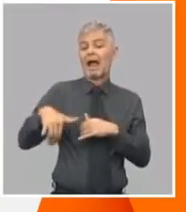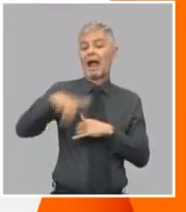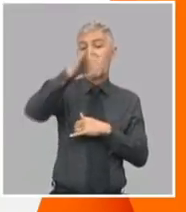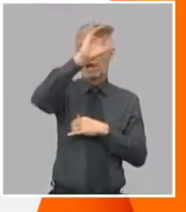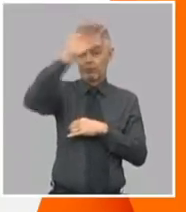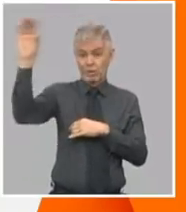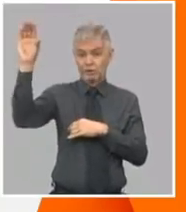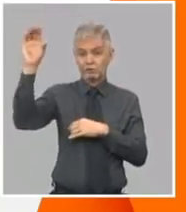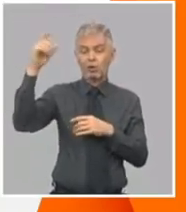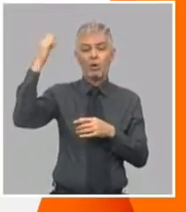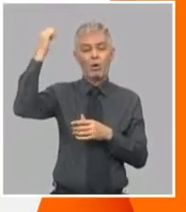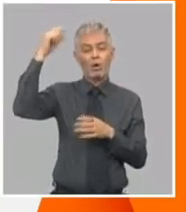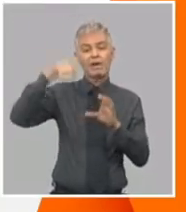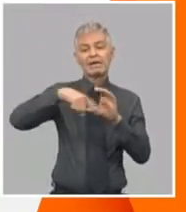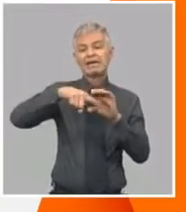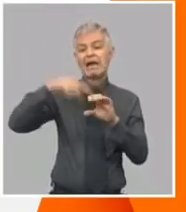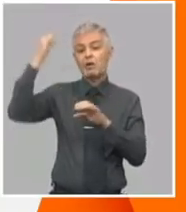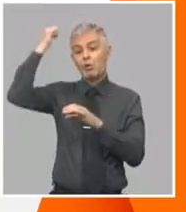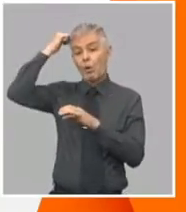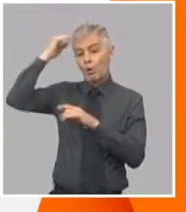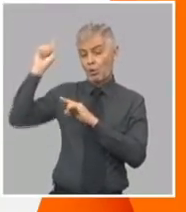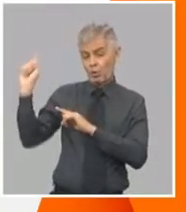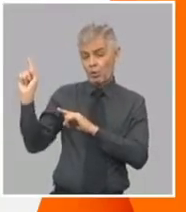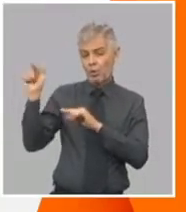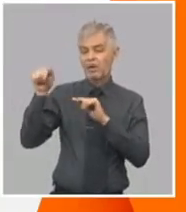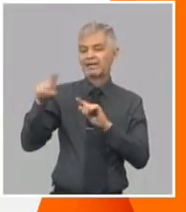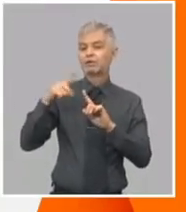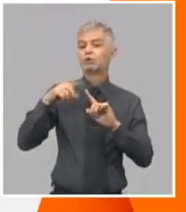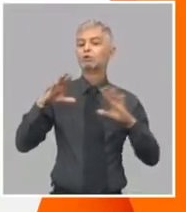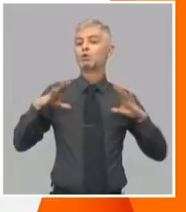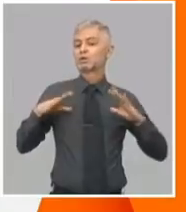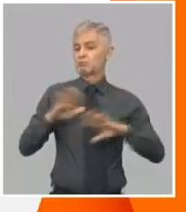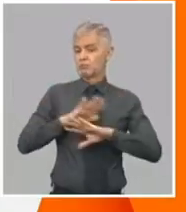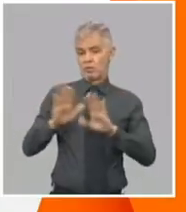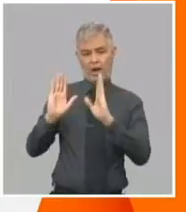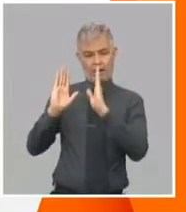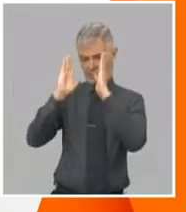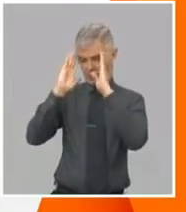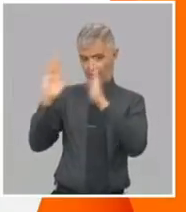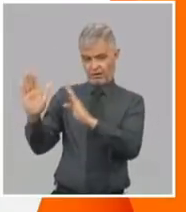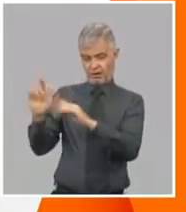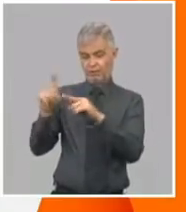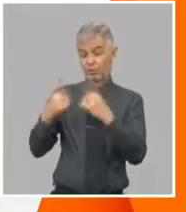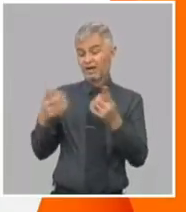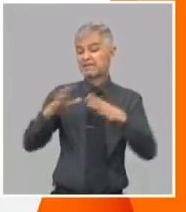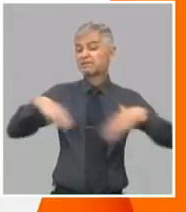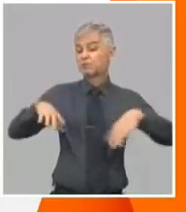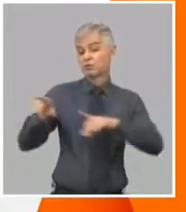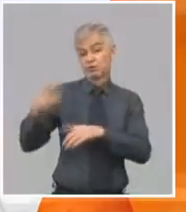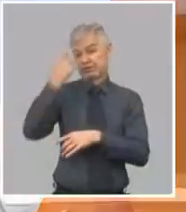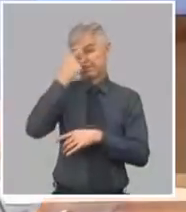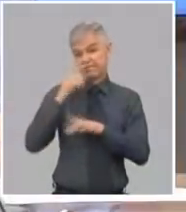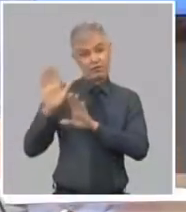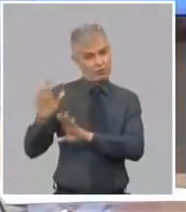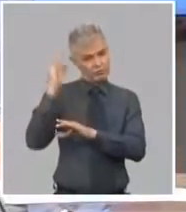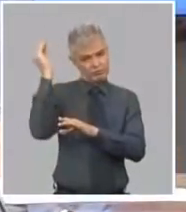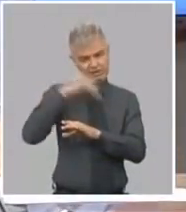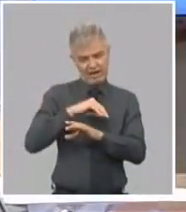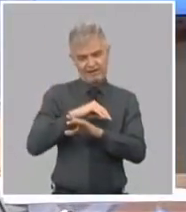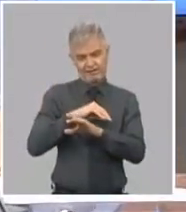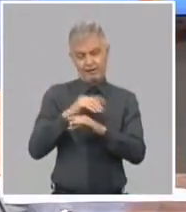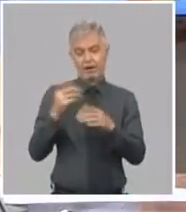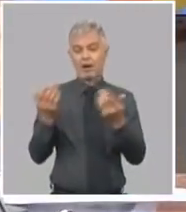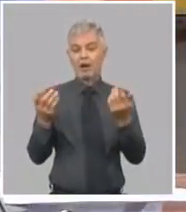se mantiene solo para el turismo, por el momento, por la situación en que se encuentra la provincia de Ciego de Ávila. Para los